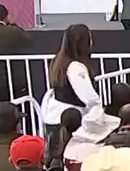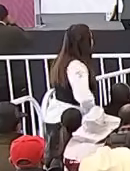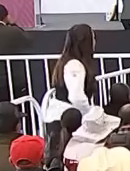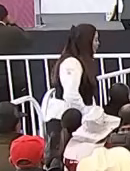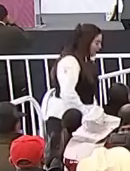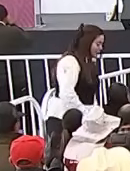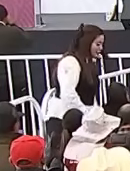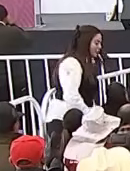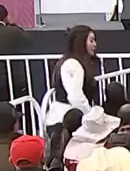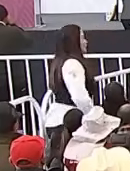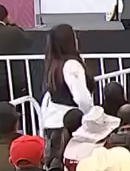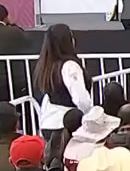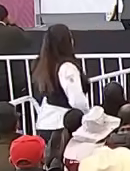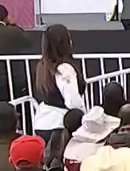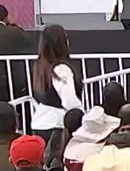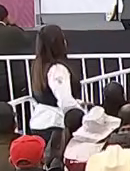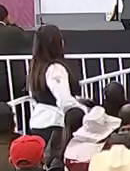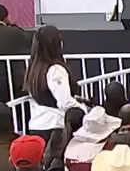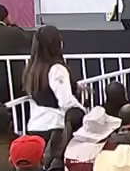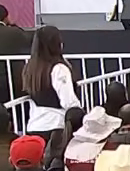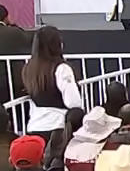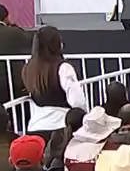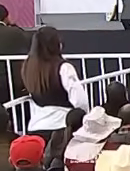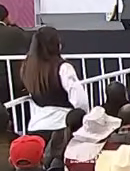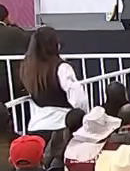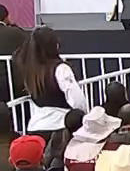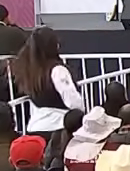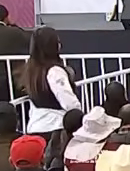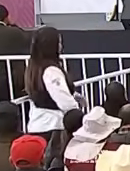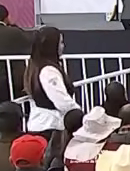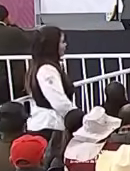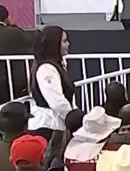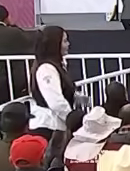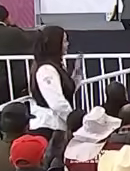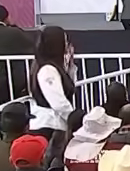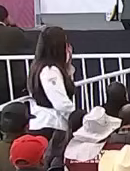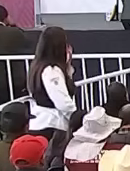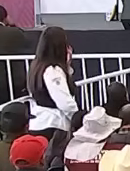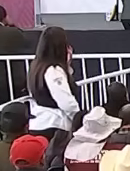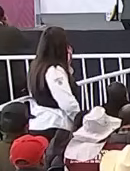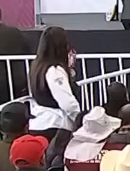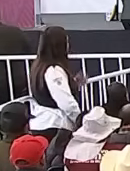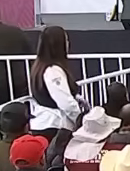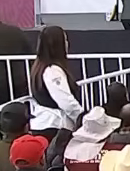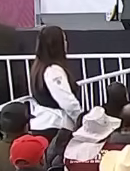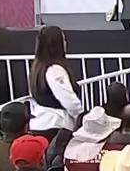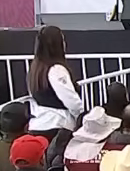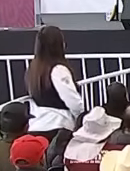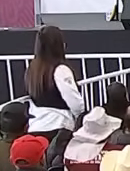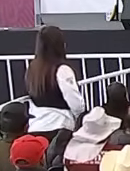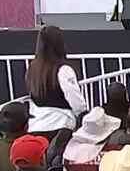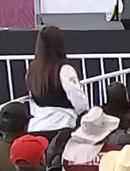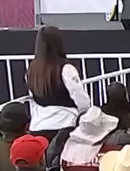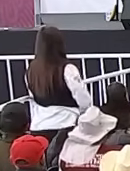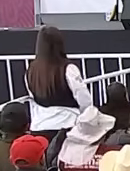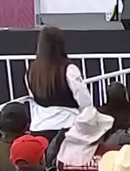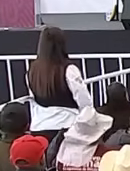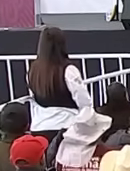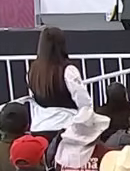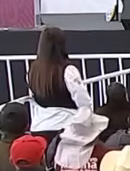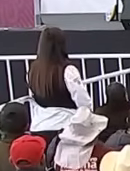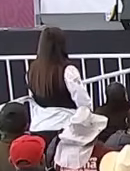Con su permiso, señor presidente, licenciado Andrés Manuel López Obrador, presidente de todos los mexicanos. Saludo